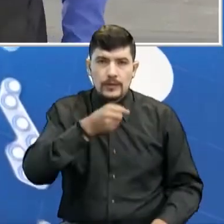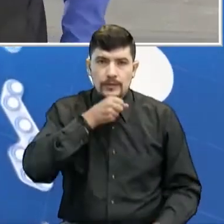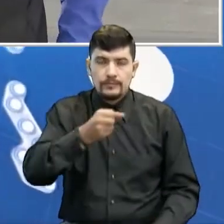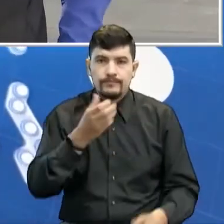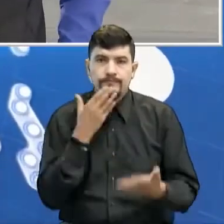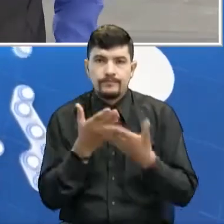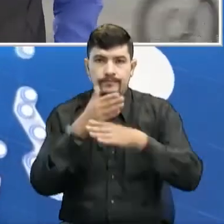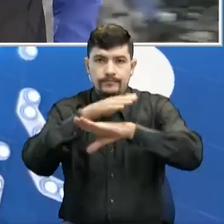en estudio